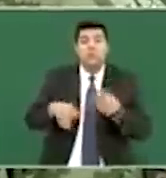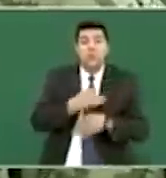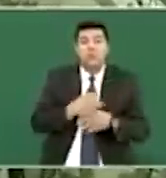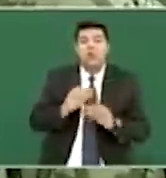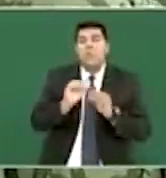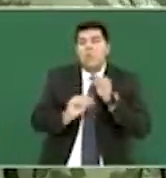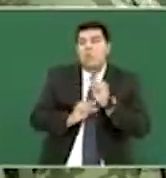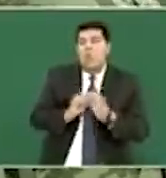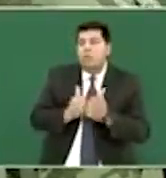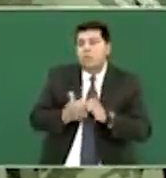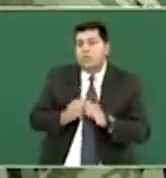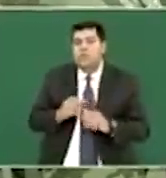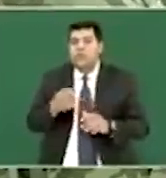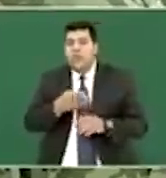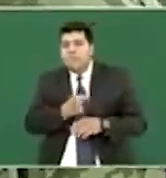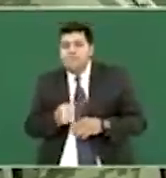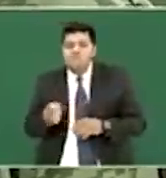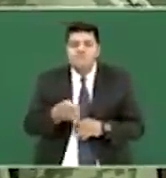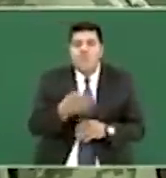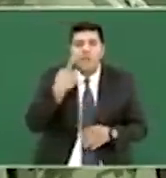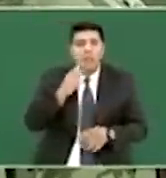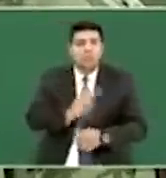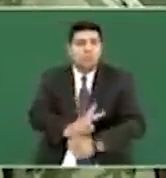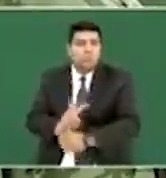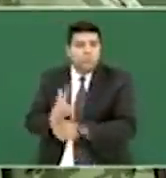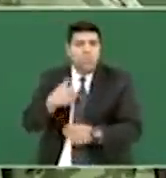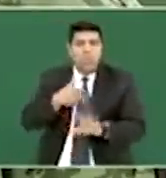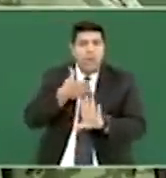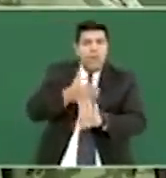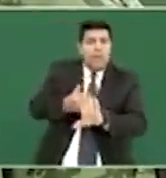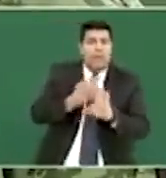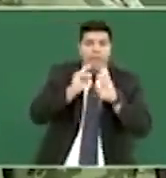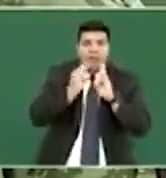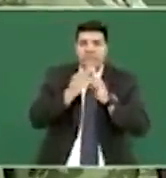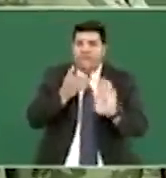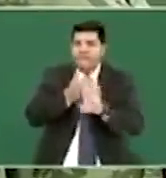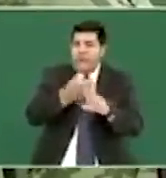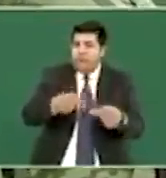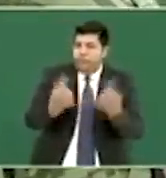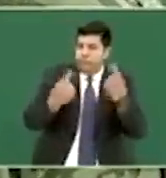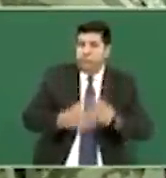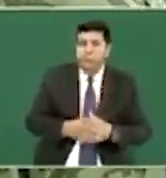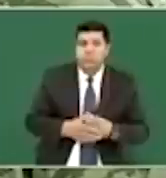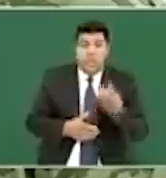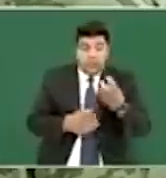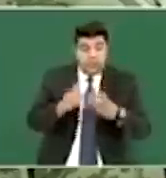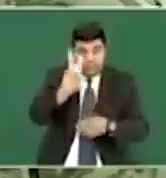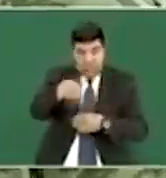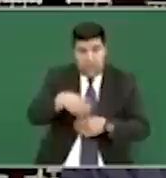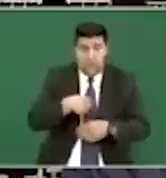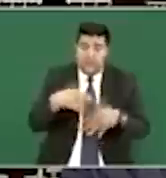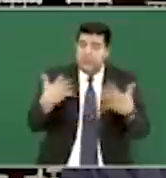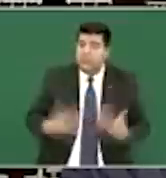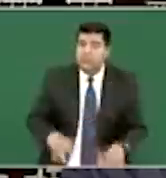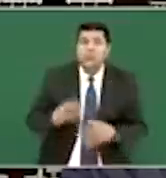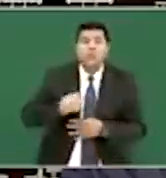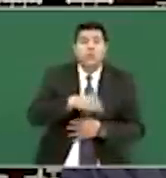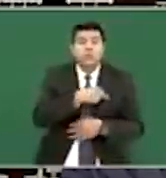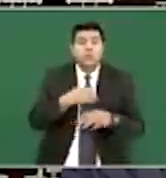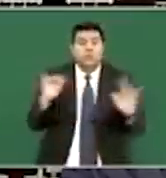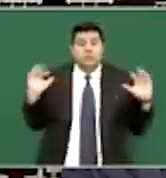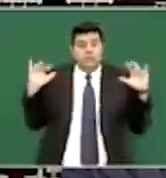desarrollándolos y tratando de actuar en contra de estas organizaciones criminales. De esta manera, la